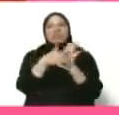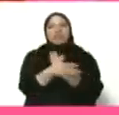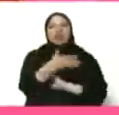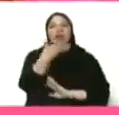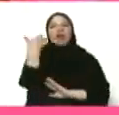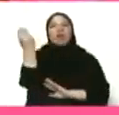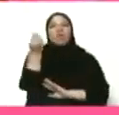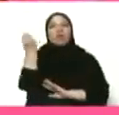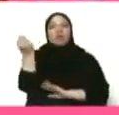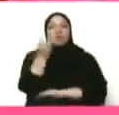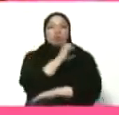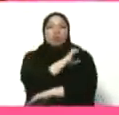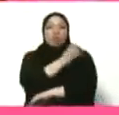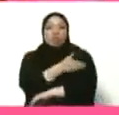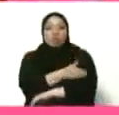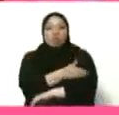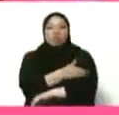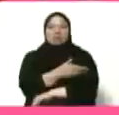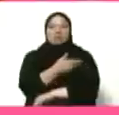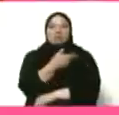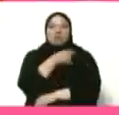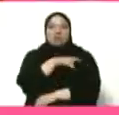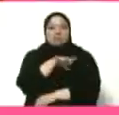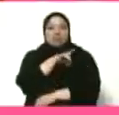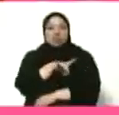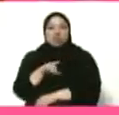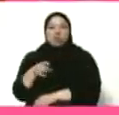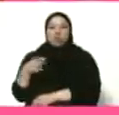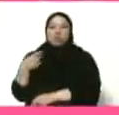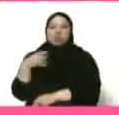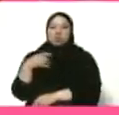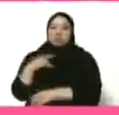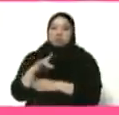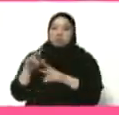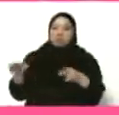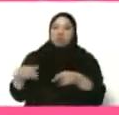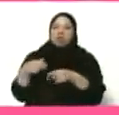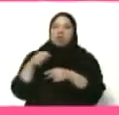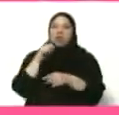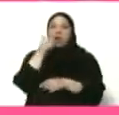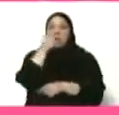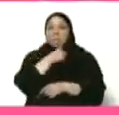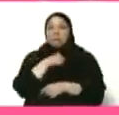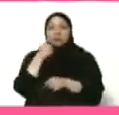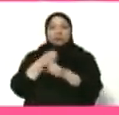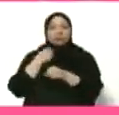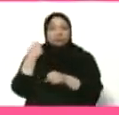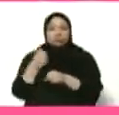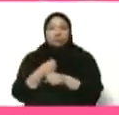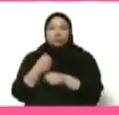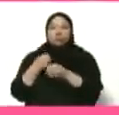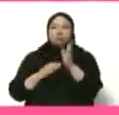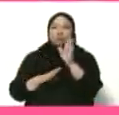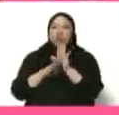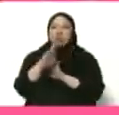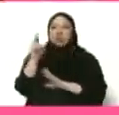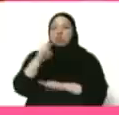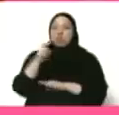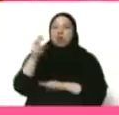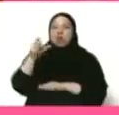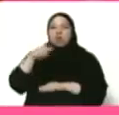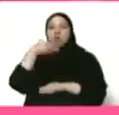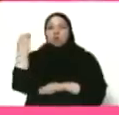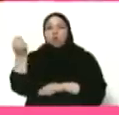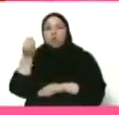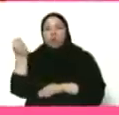es energía, es pasión, es no rendirse y tener la resistencia para avanzar cuando nadie avanza, lo